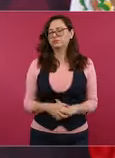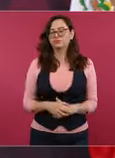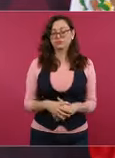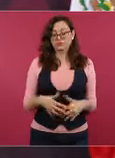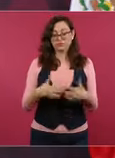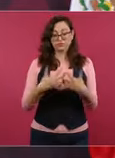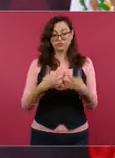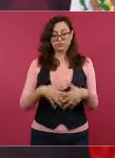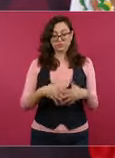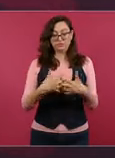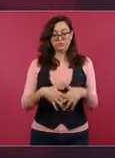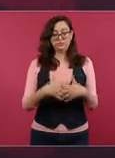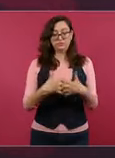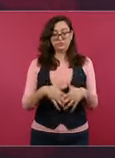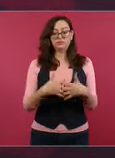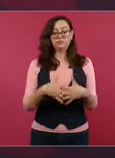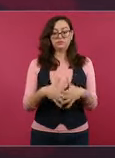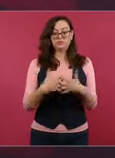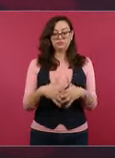que